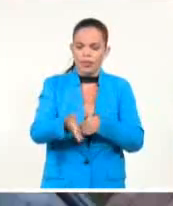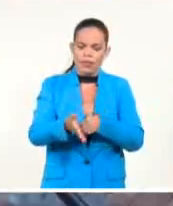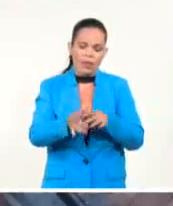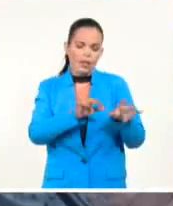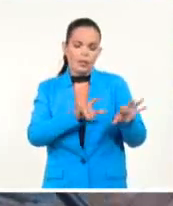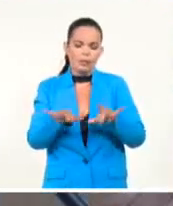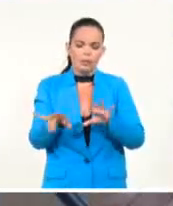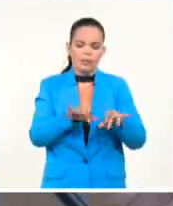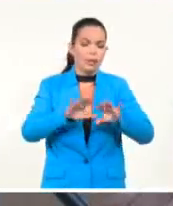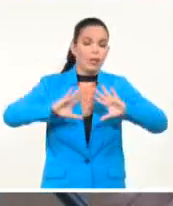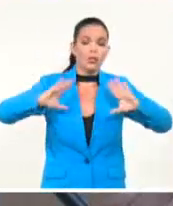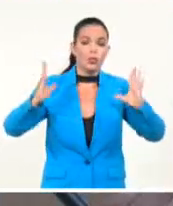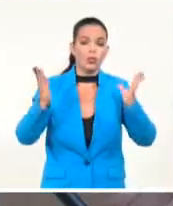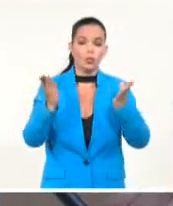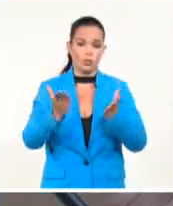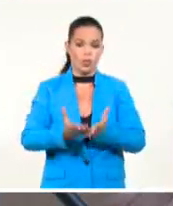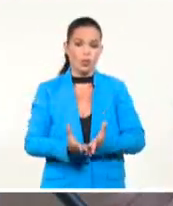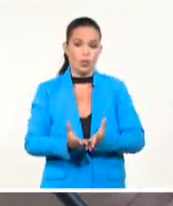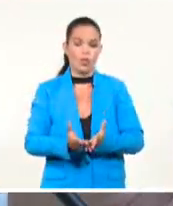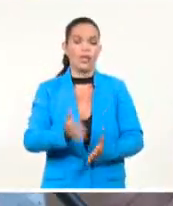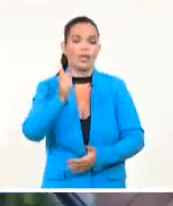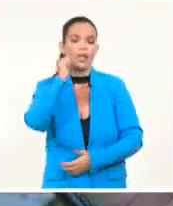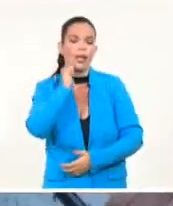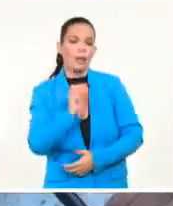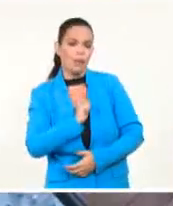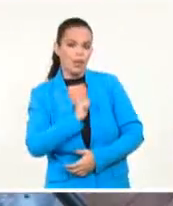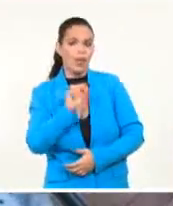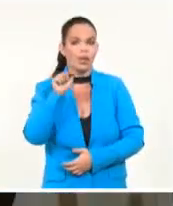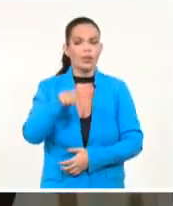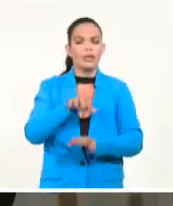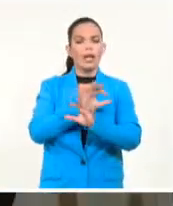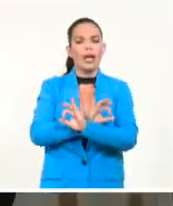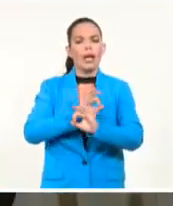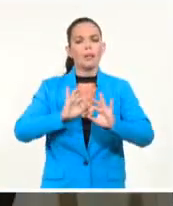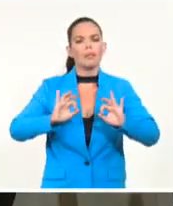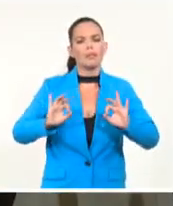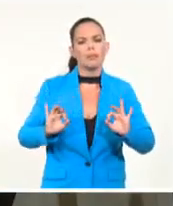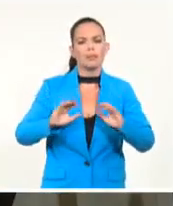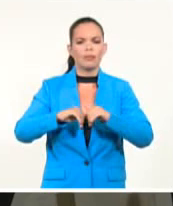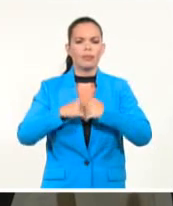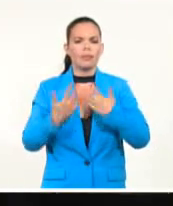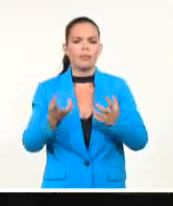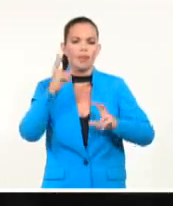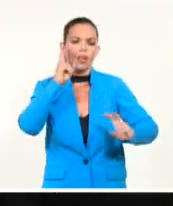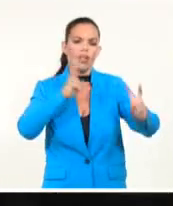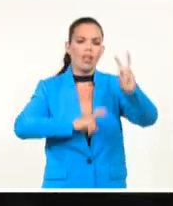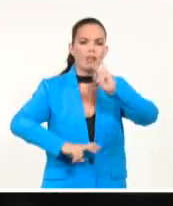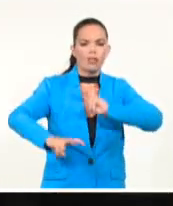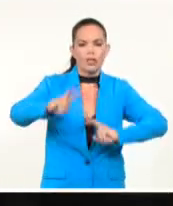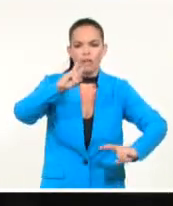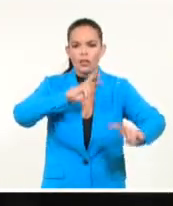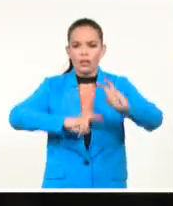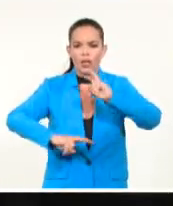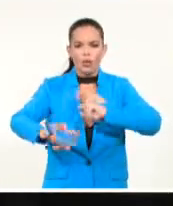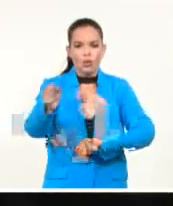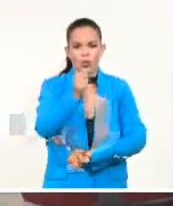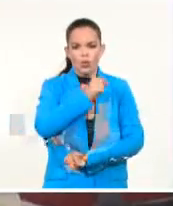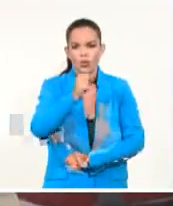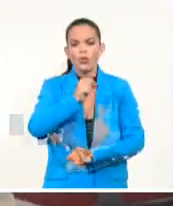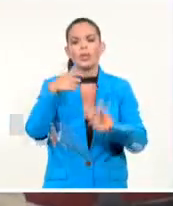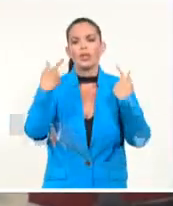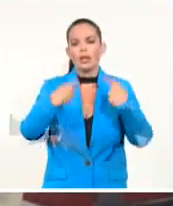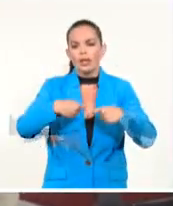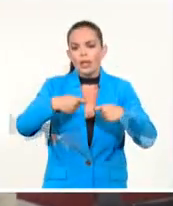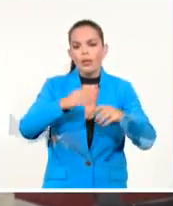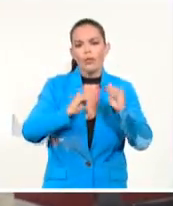los géneros de la música e incluso para los especialistas, de investigadores, musicólogos. Debe ser mayores de 35 años,